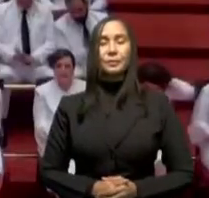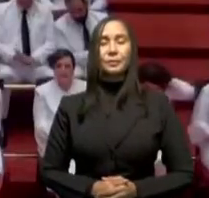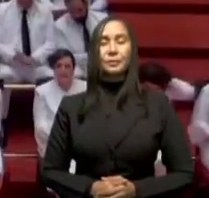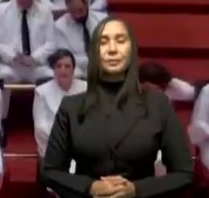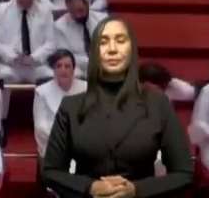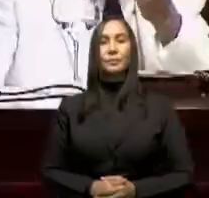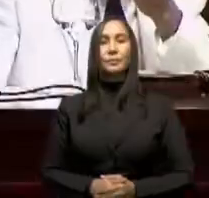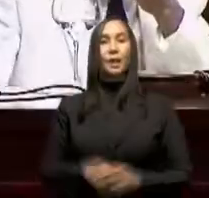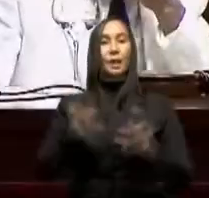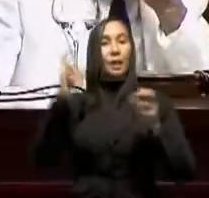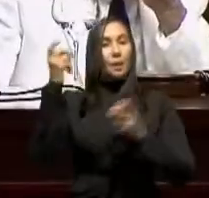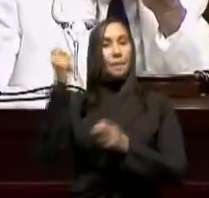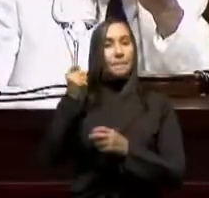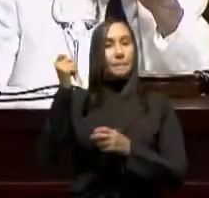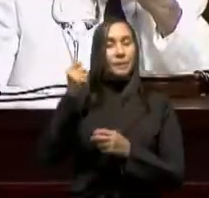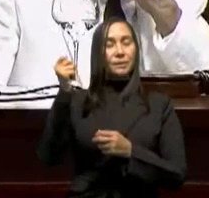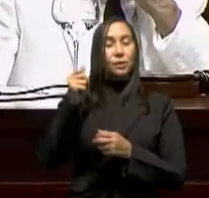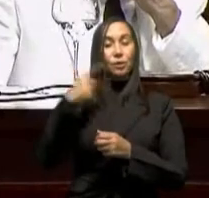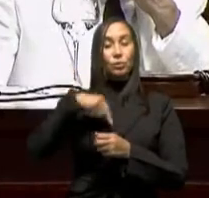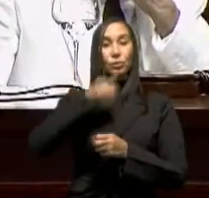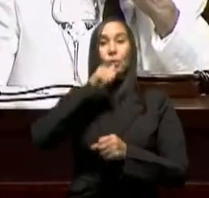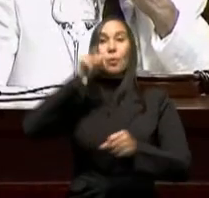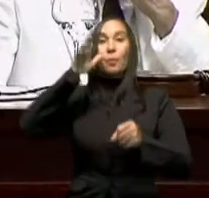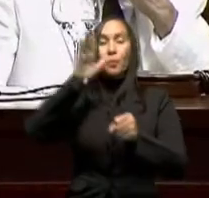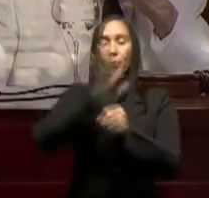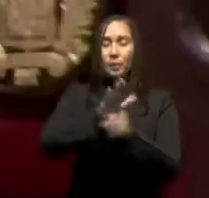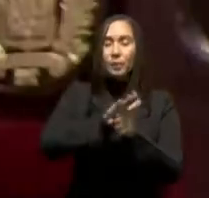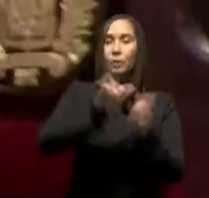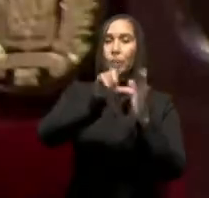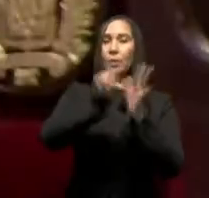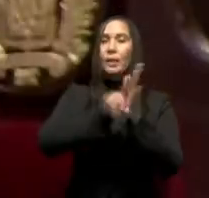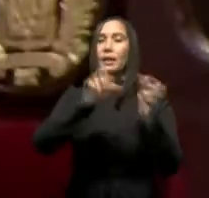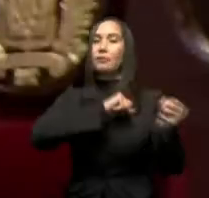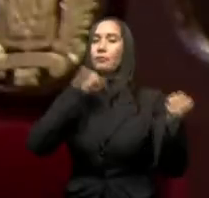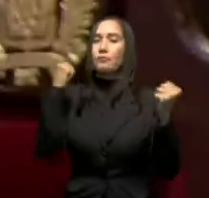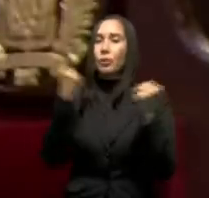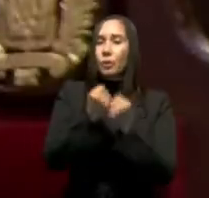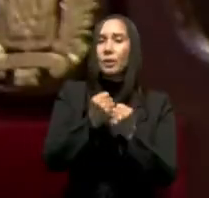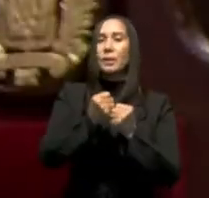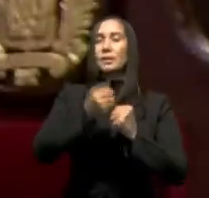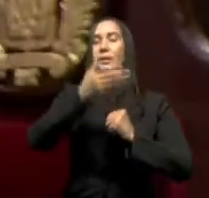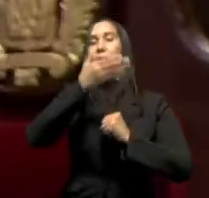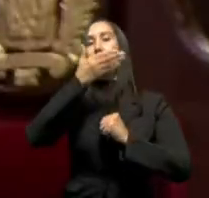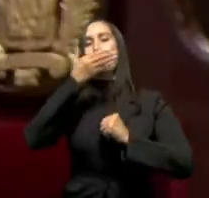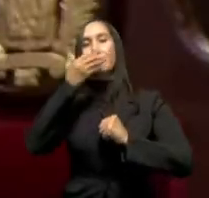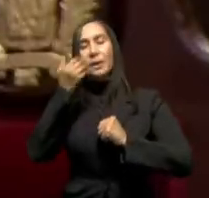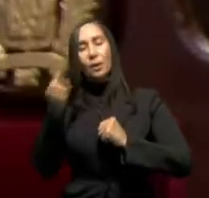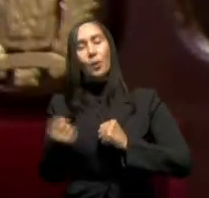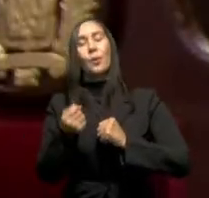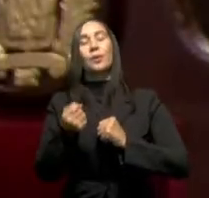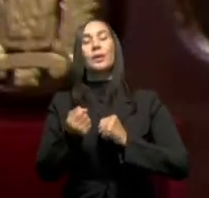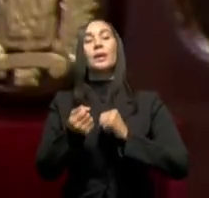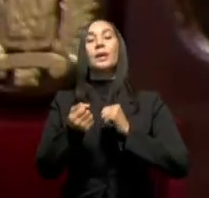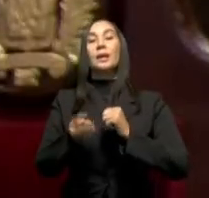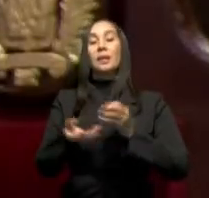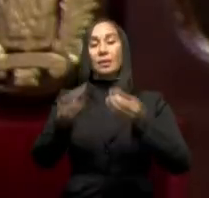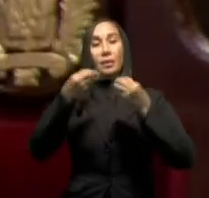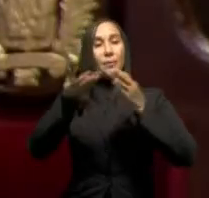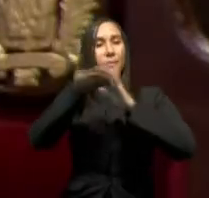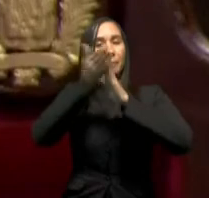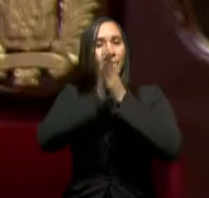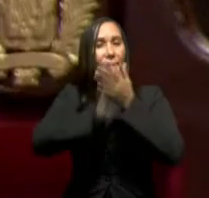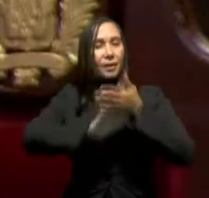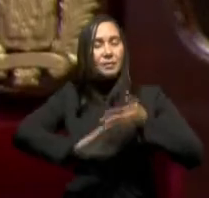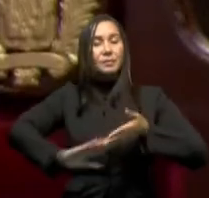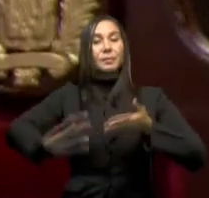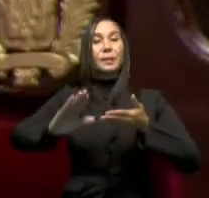En materia de pensiones, estamos comprometidos con una reforma que fortalezca, mejore y dé tranquilidad a nuestra población para que